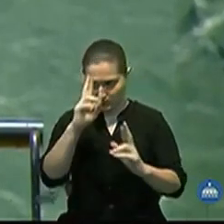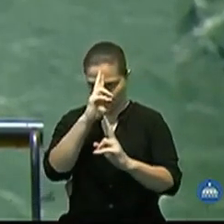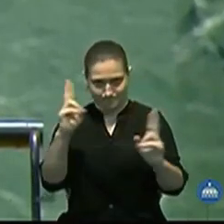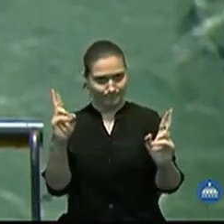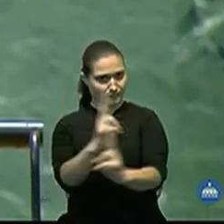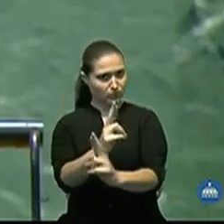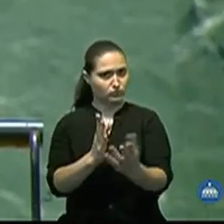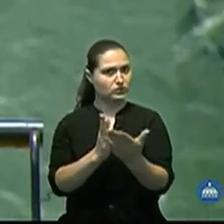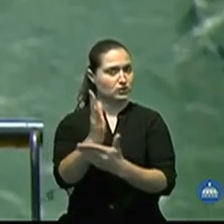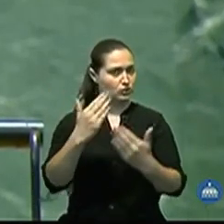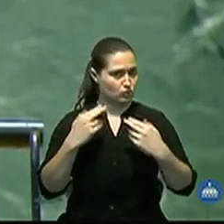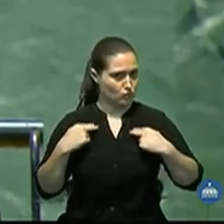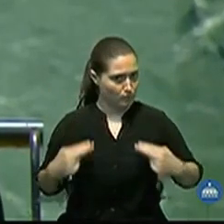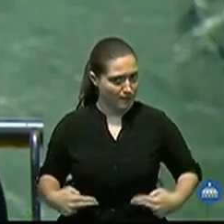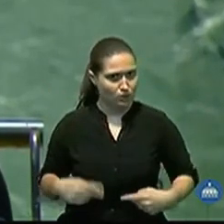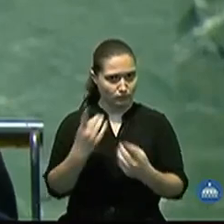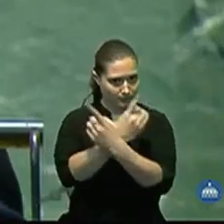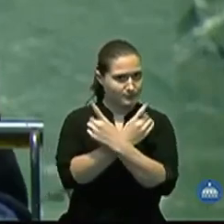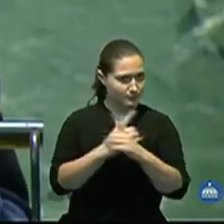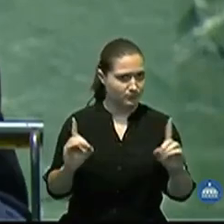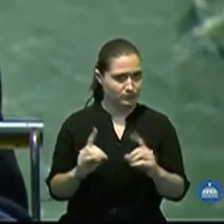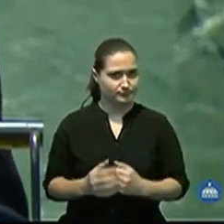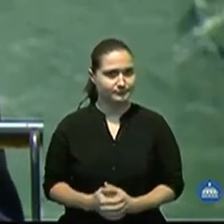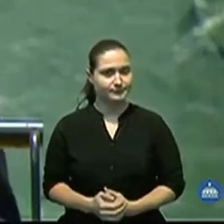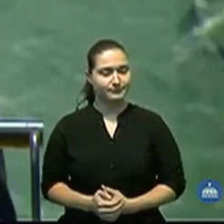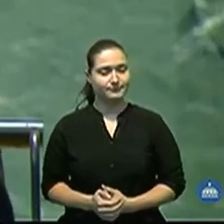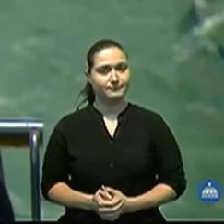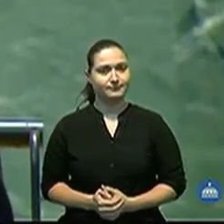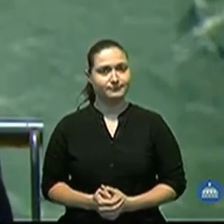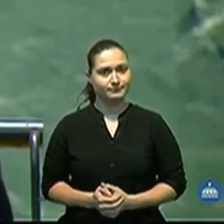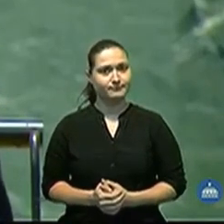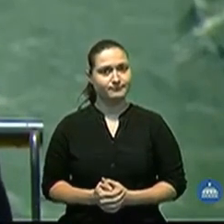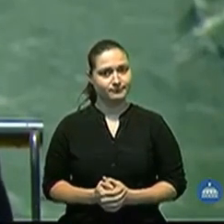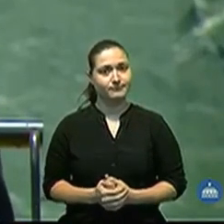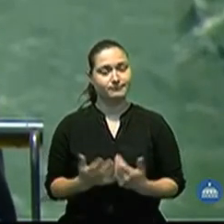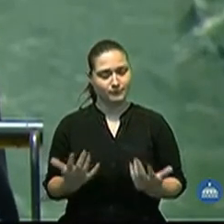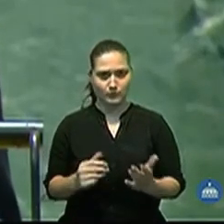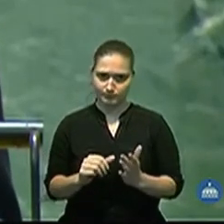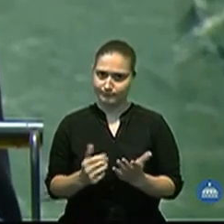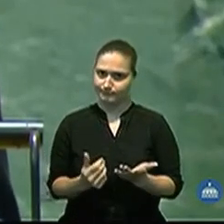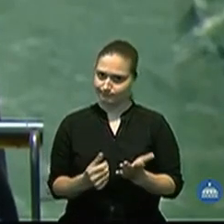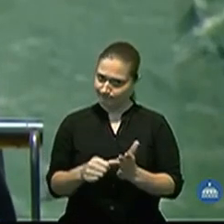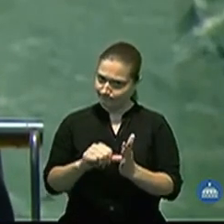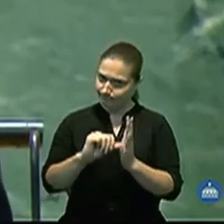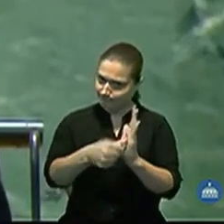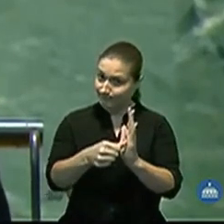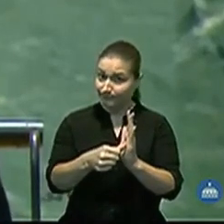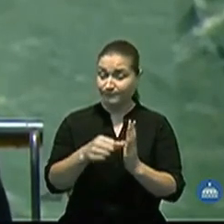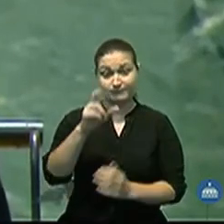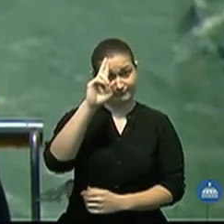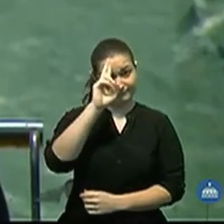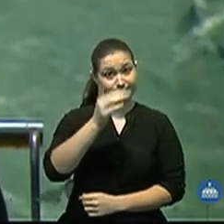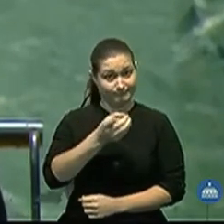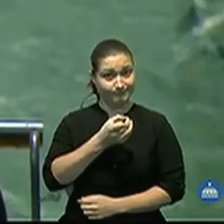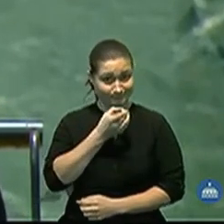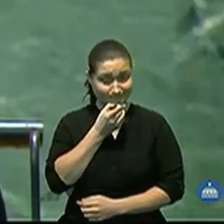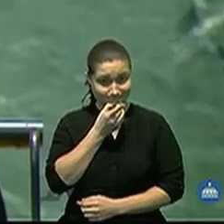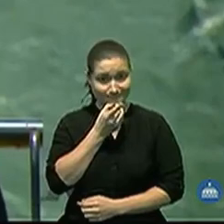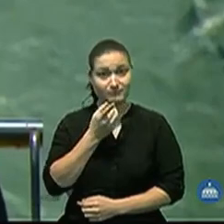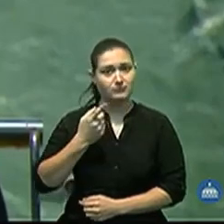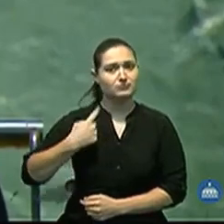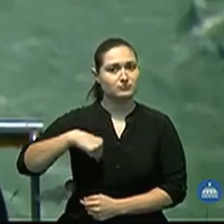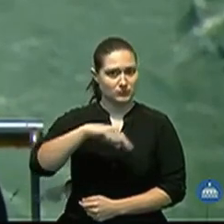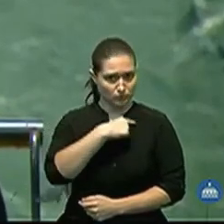humanos y a los valores democráticos. Quiero resaltar que en el caso de República Dominicana hemos logrado